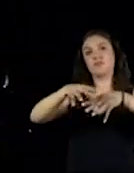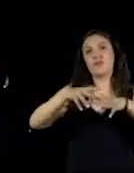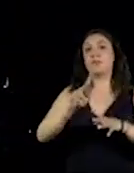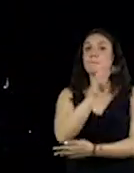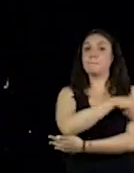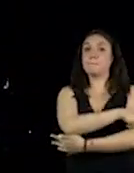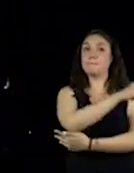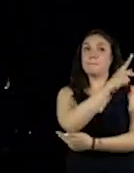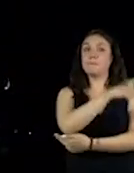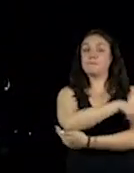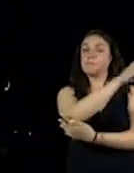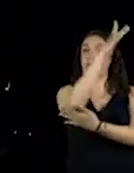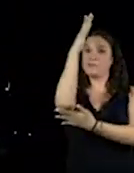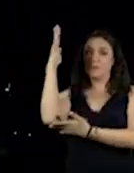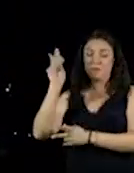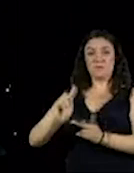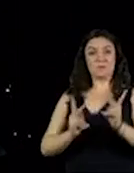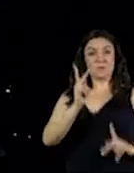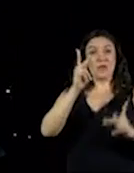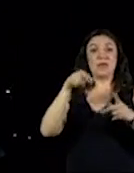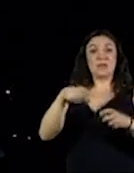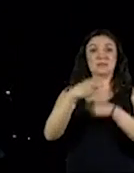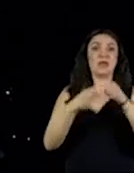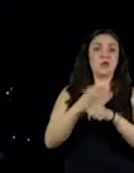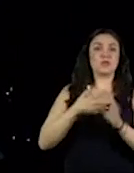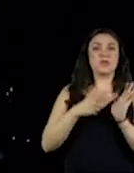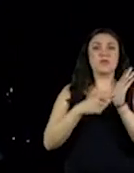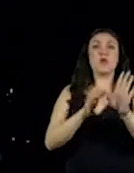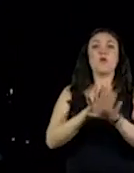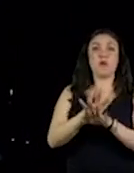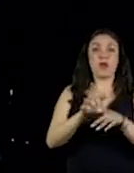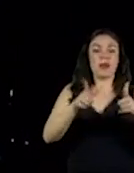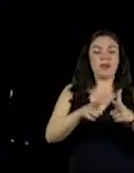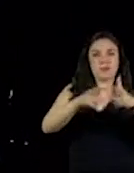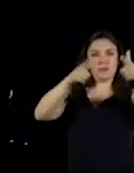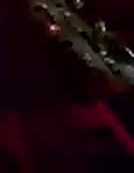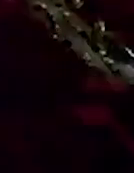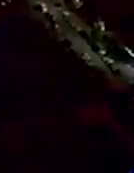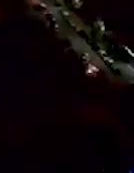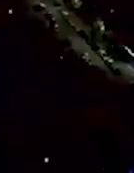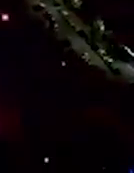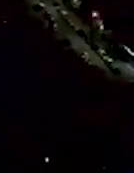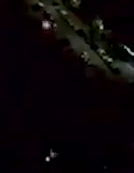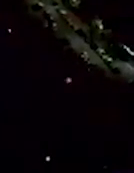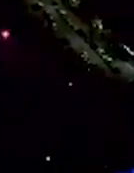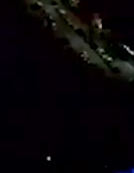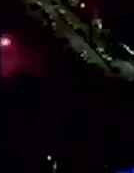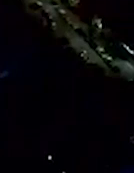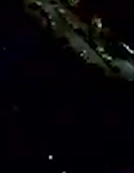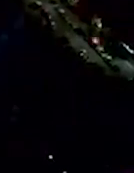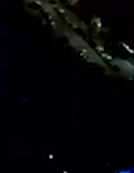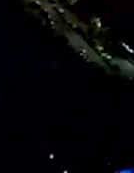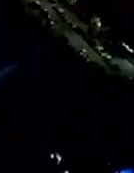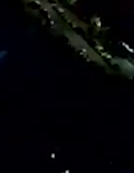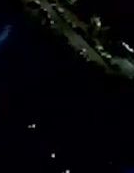que este año lleva como título la Gigante de México entre el elenco artístico